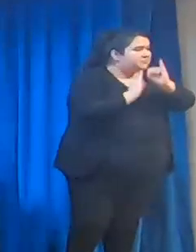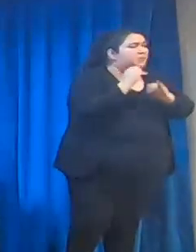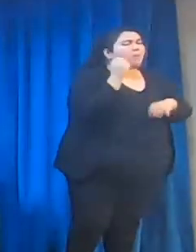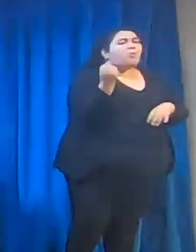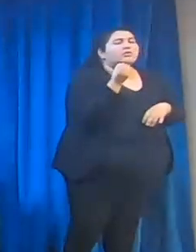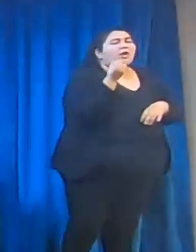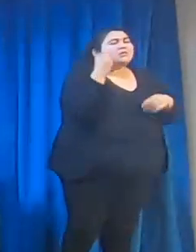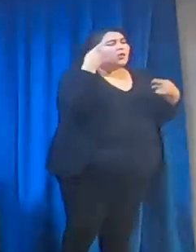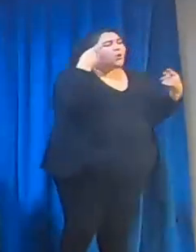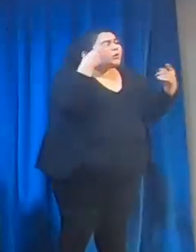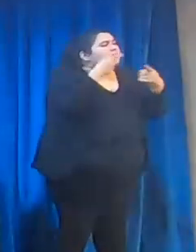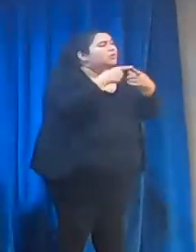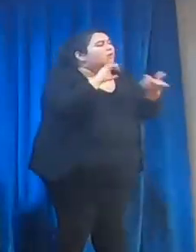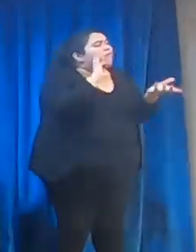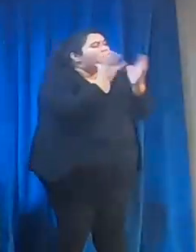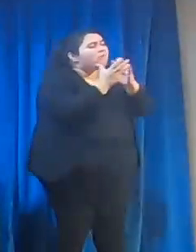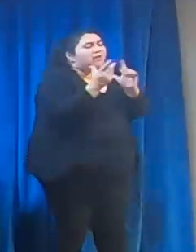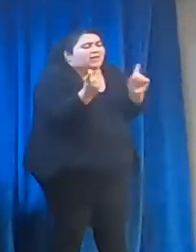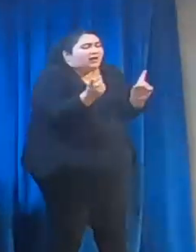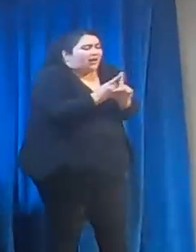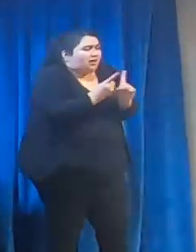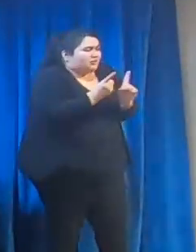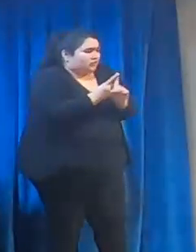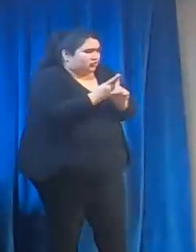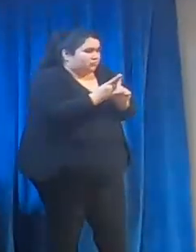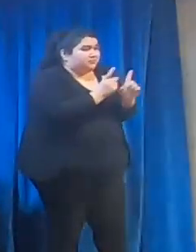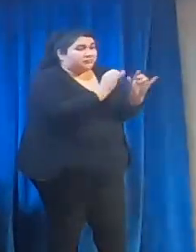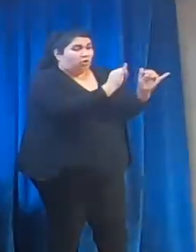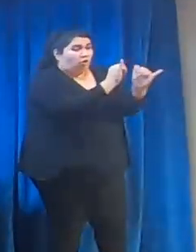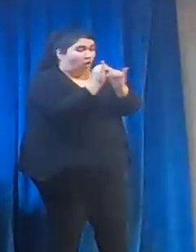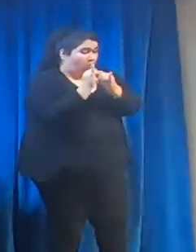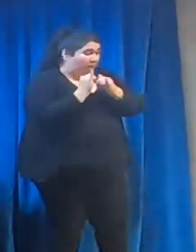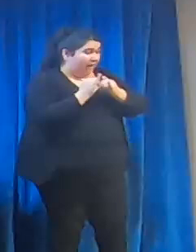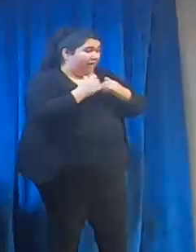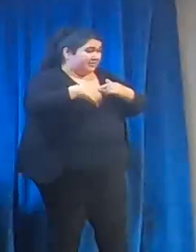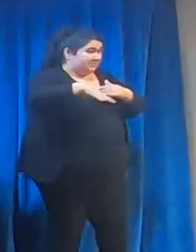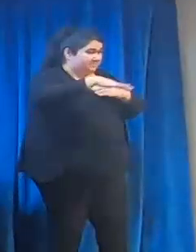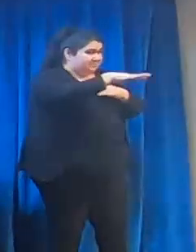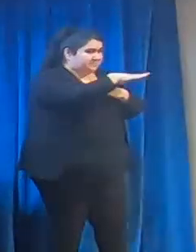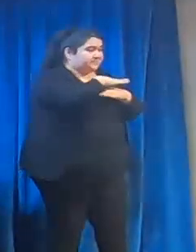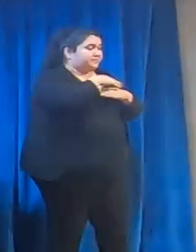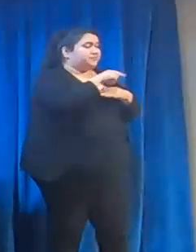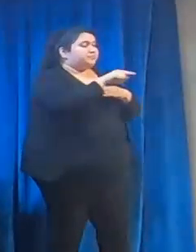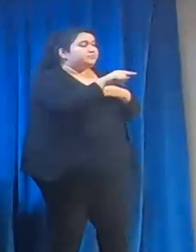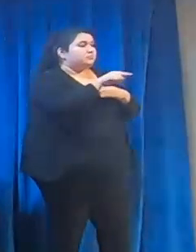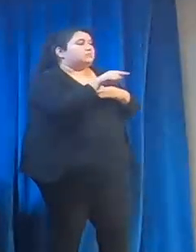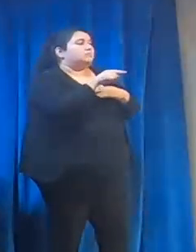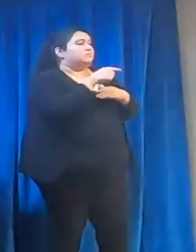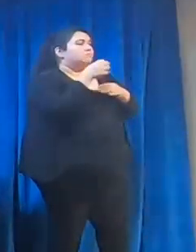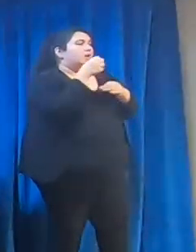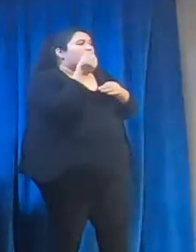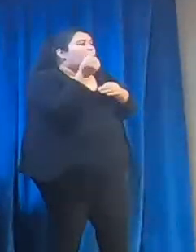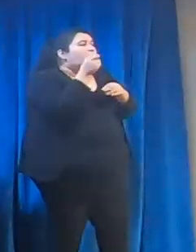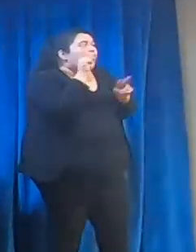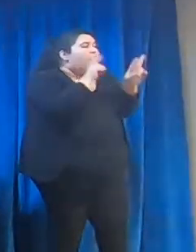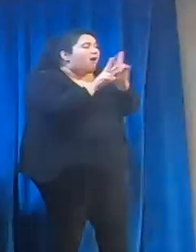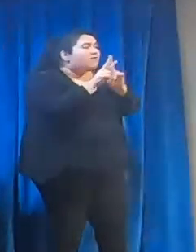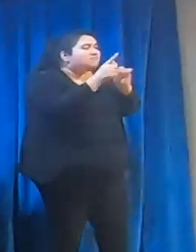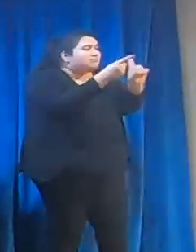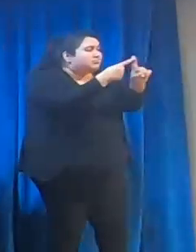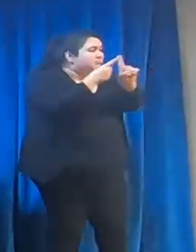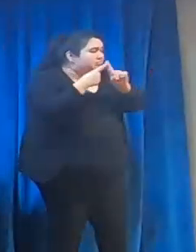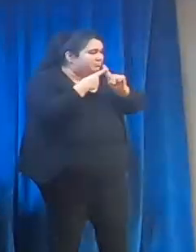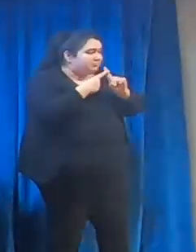generar unas modalidades de relación con los jóvenes y adolescentes que se caracterizan por la horizontalidad.